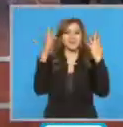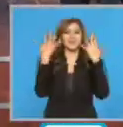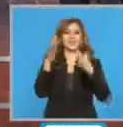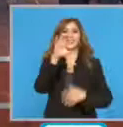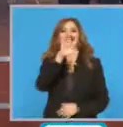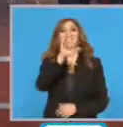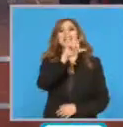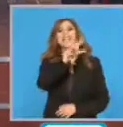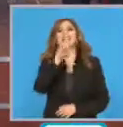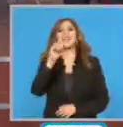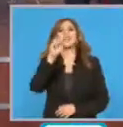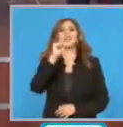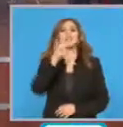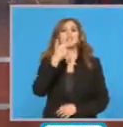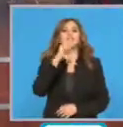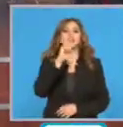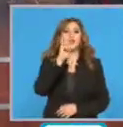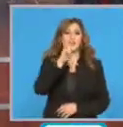Carro Show